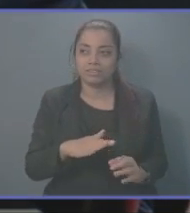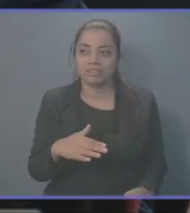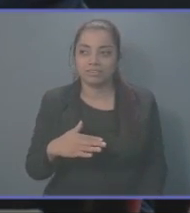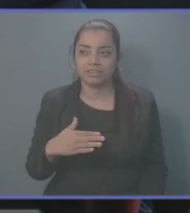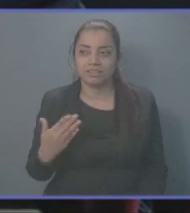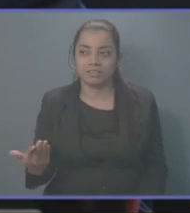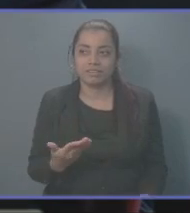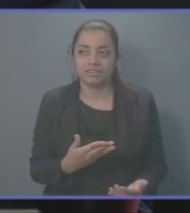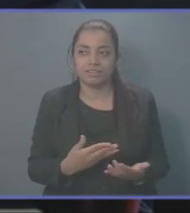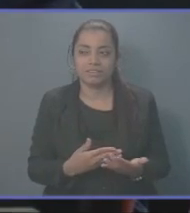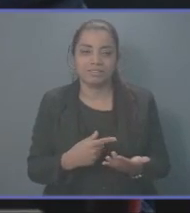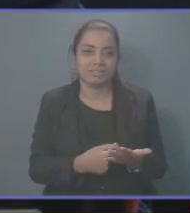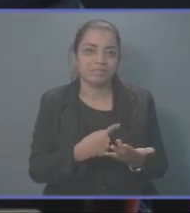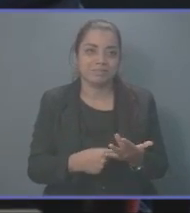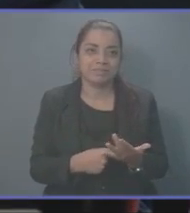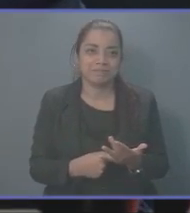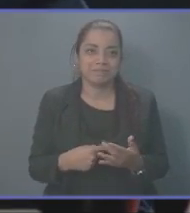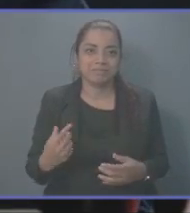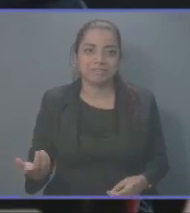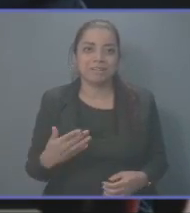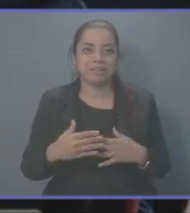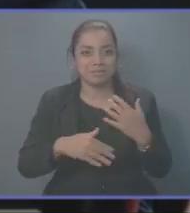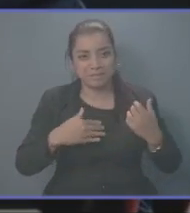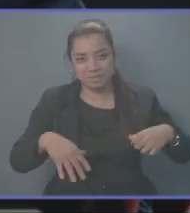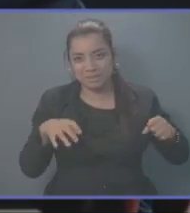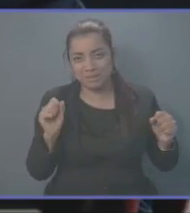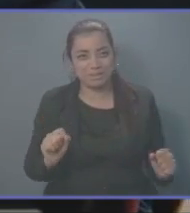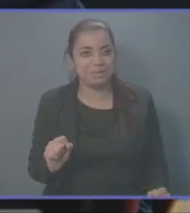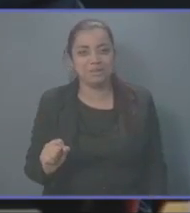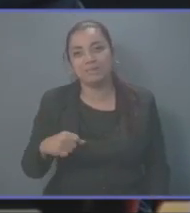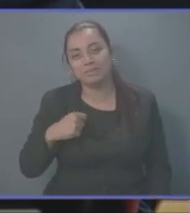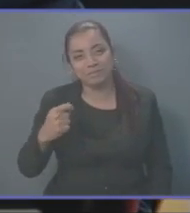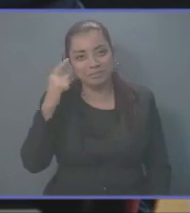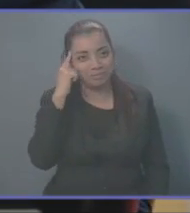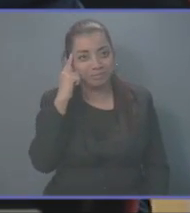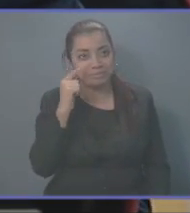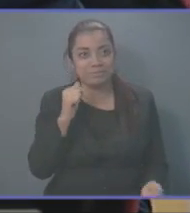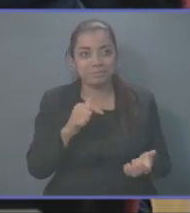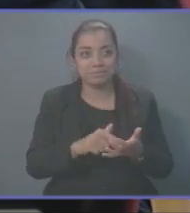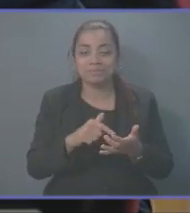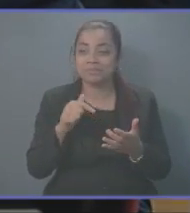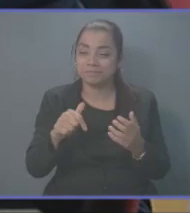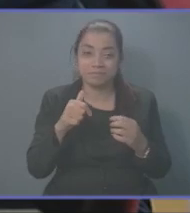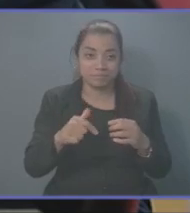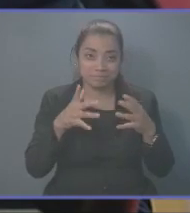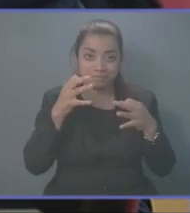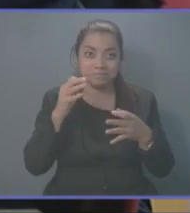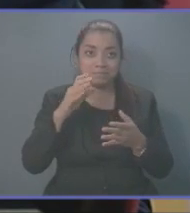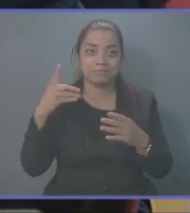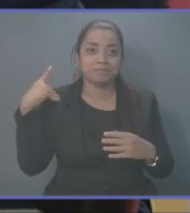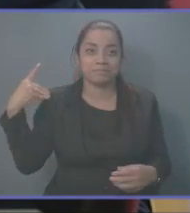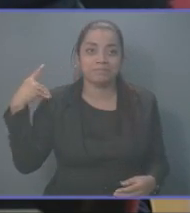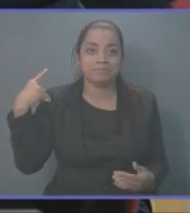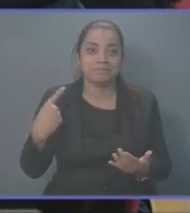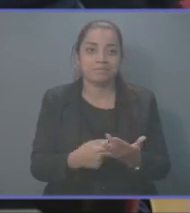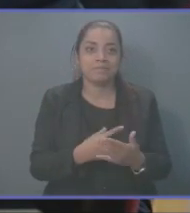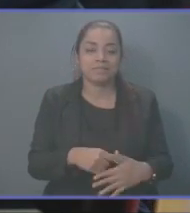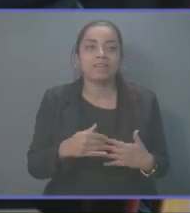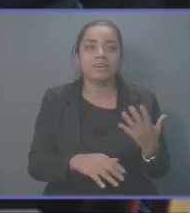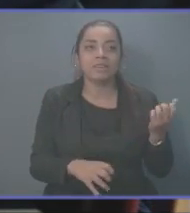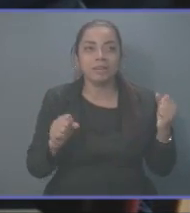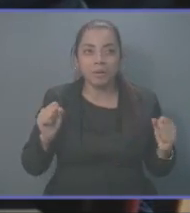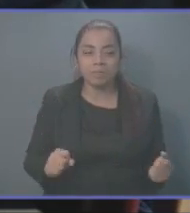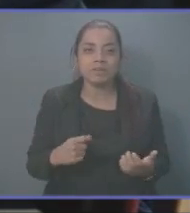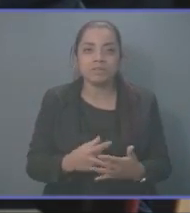sus beneficios gocen de los mismos. Será responsabilidad de las autoridades de la Dirección General de Impuestos Internos, Dirección General de Aduanas y